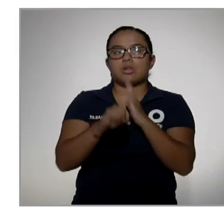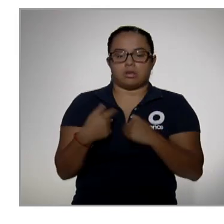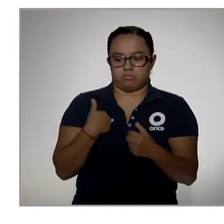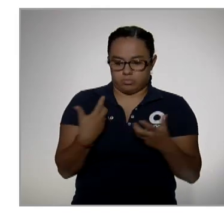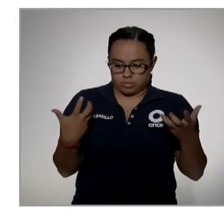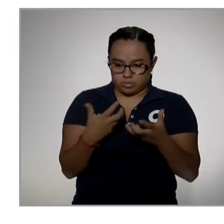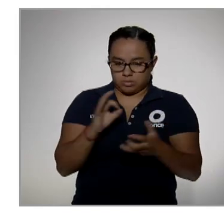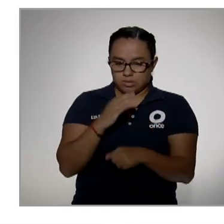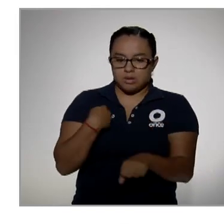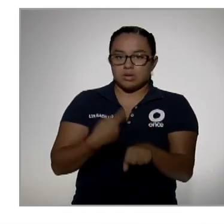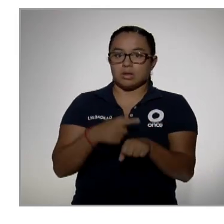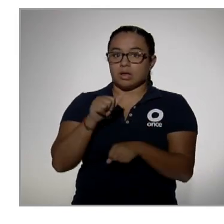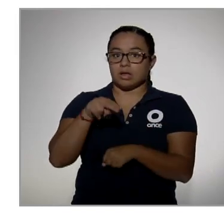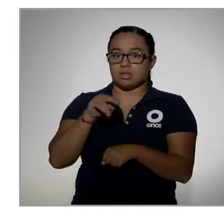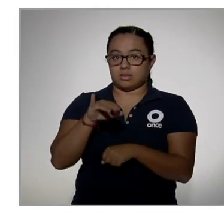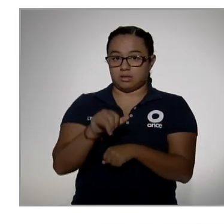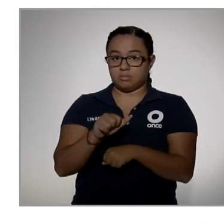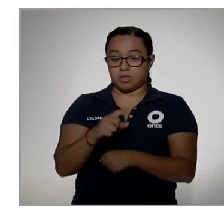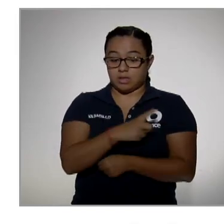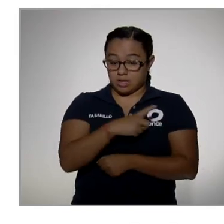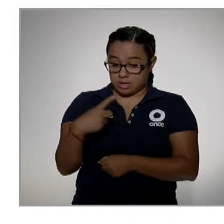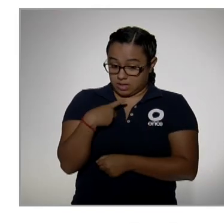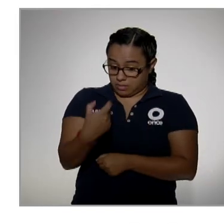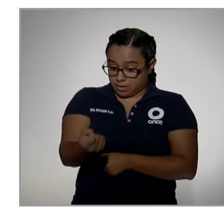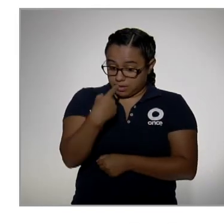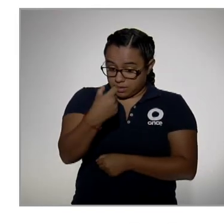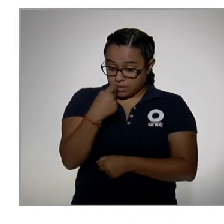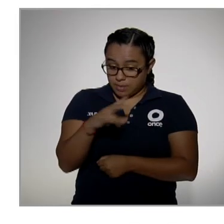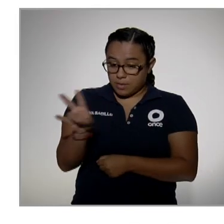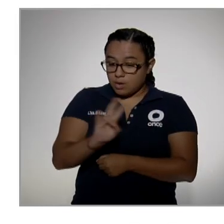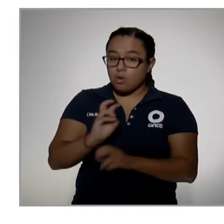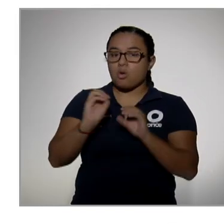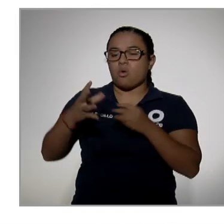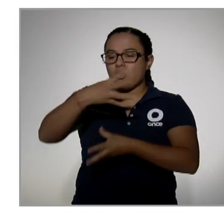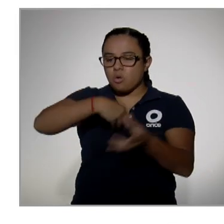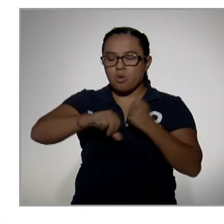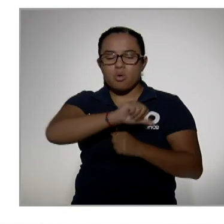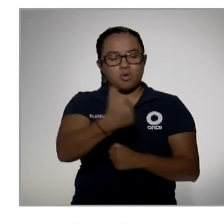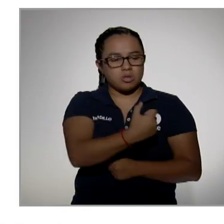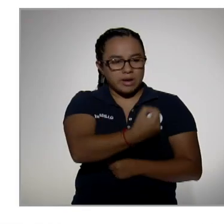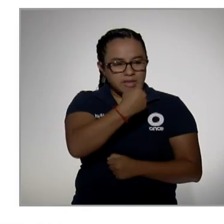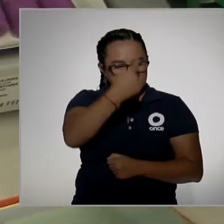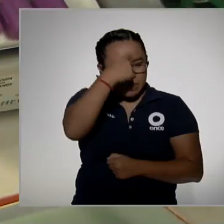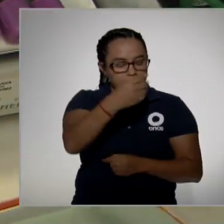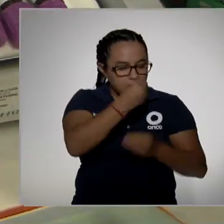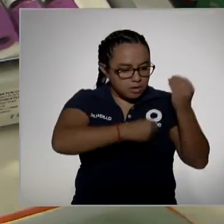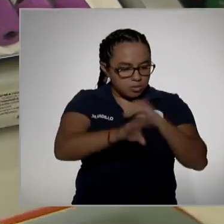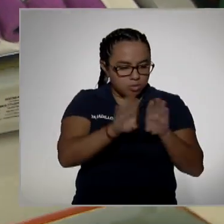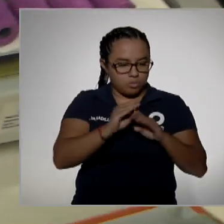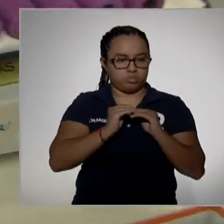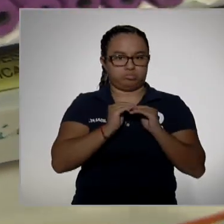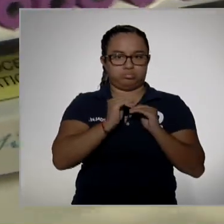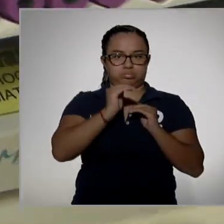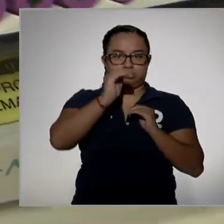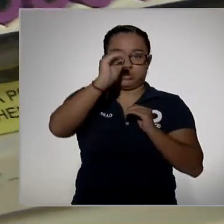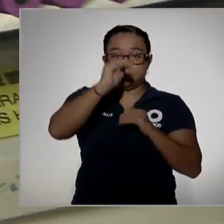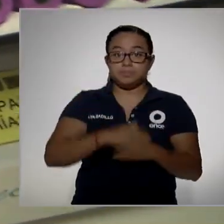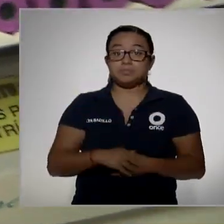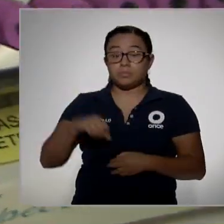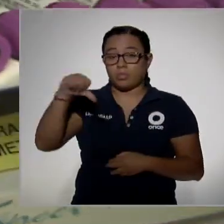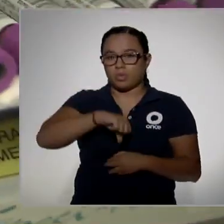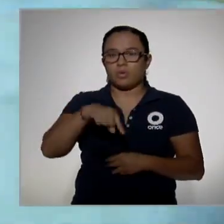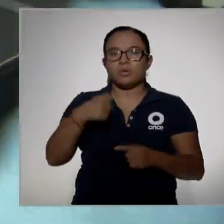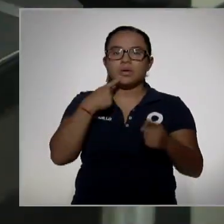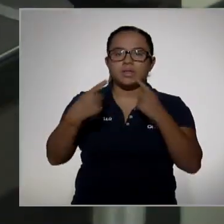será que hay que empezar a tomar vitaminas y suplementos nutricionales hoy en diálogos en